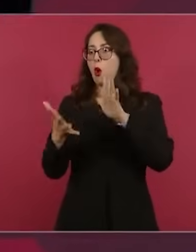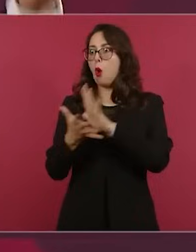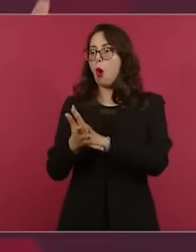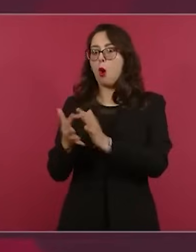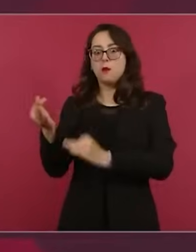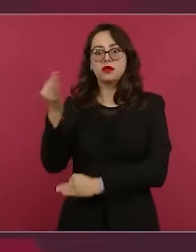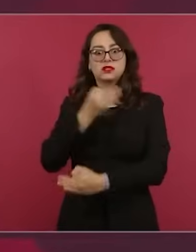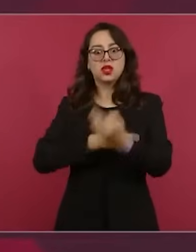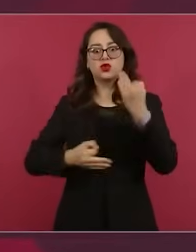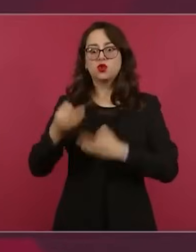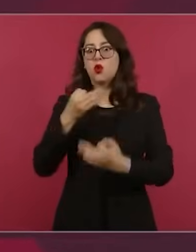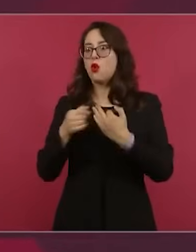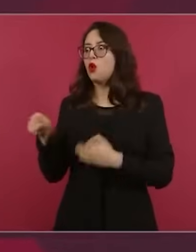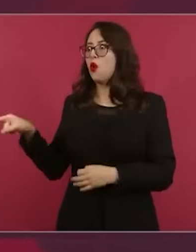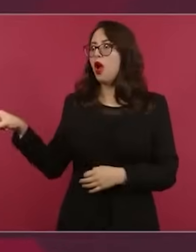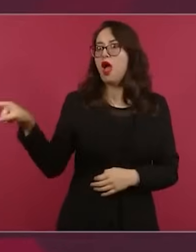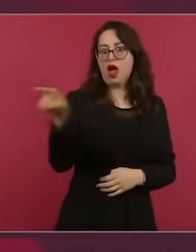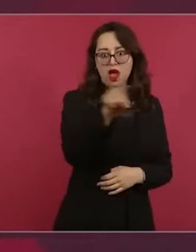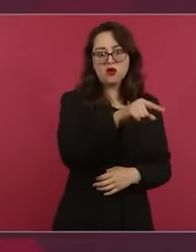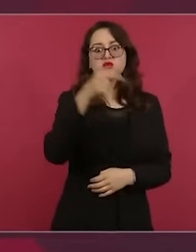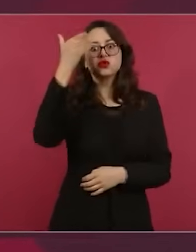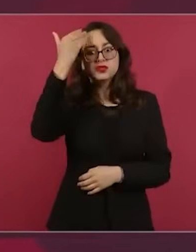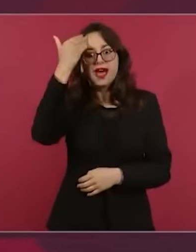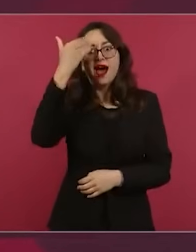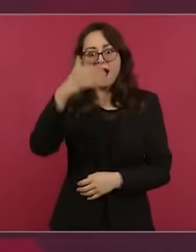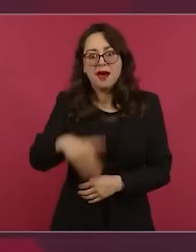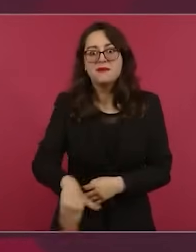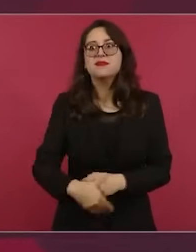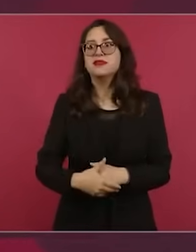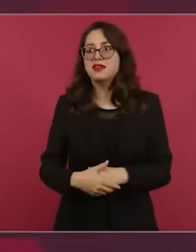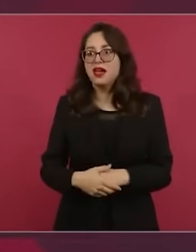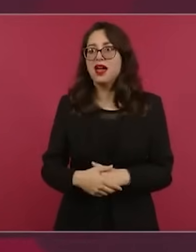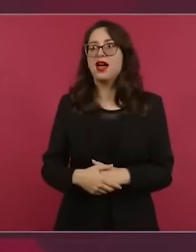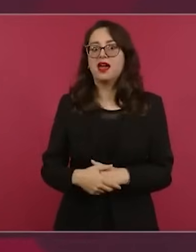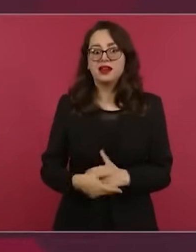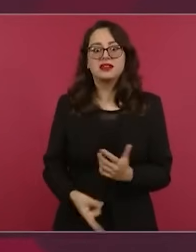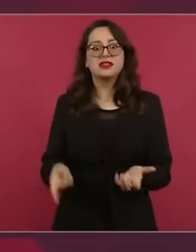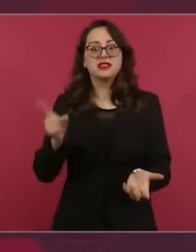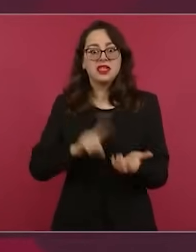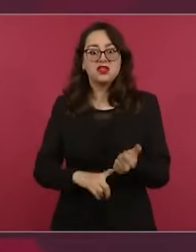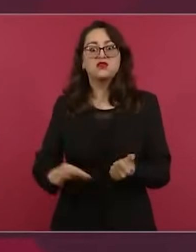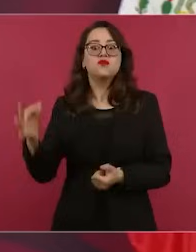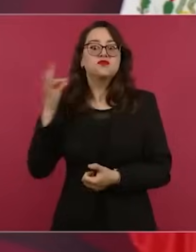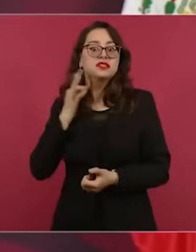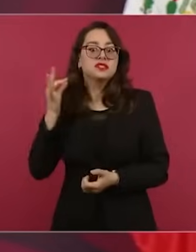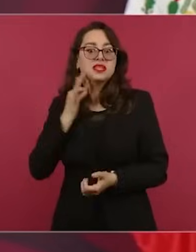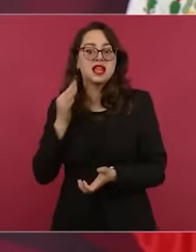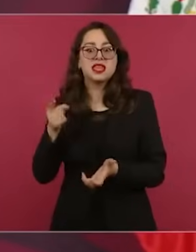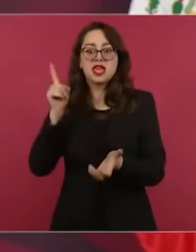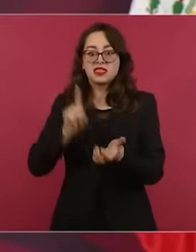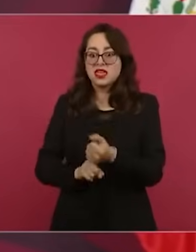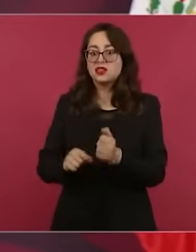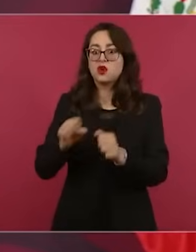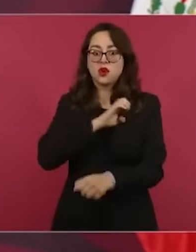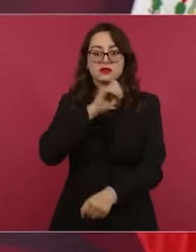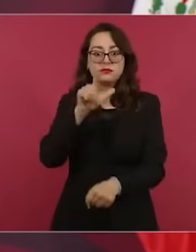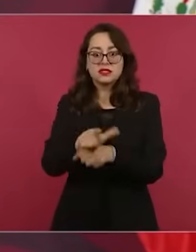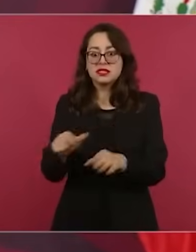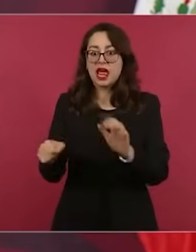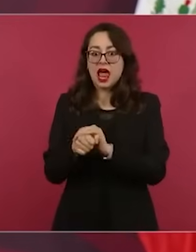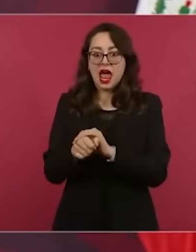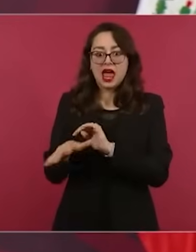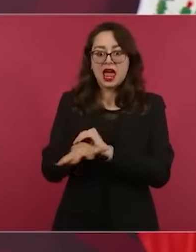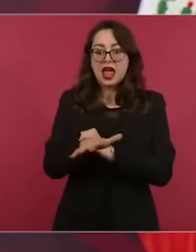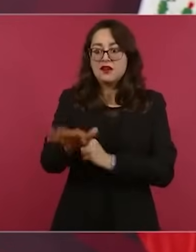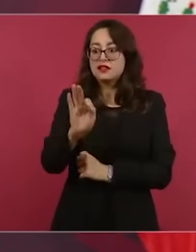el pacto de silencio llegaba hasta la Fiscalía Especial y la Fiscalía en general de